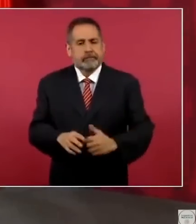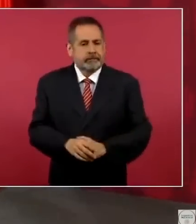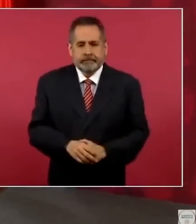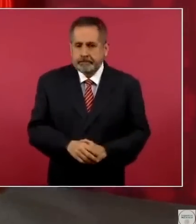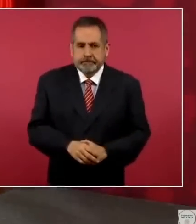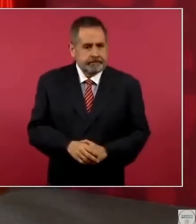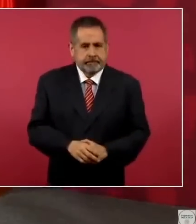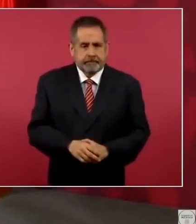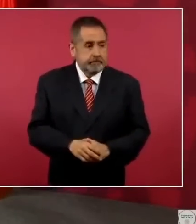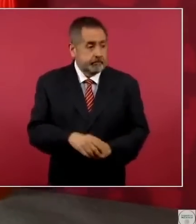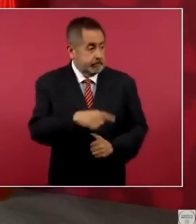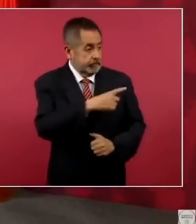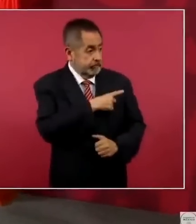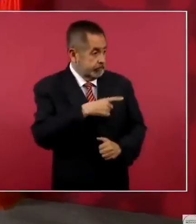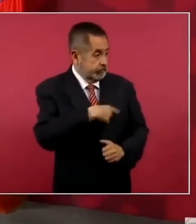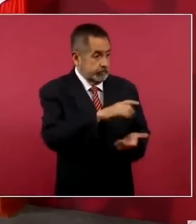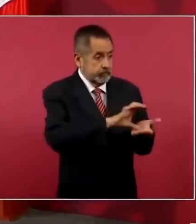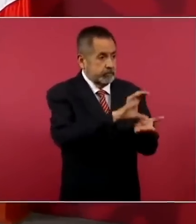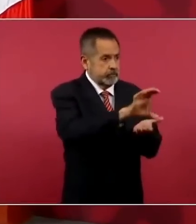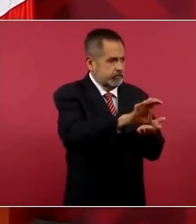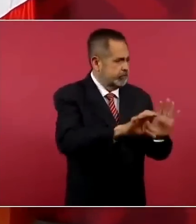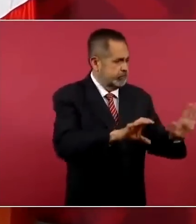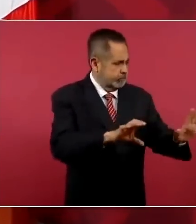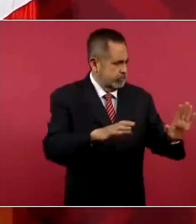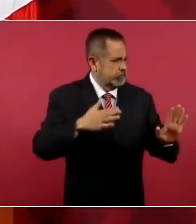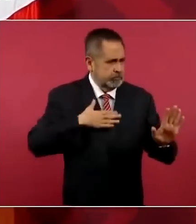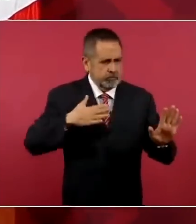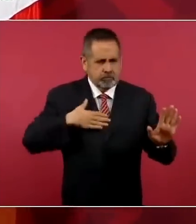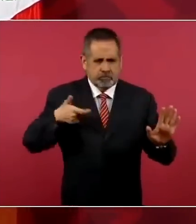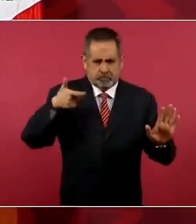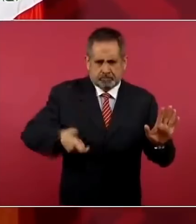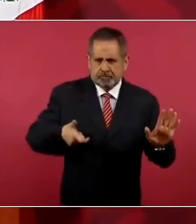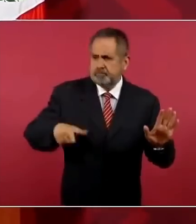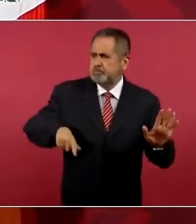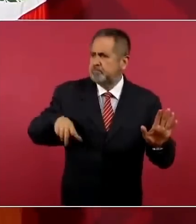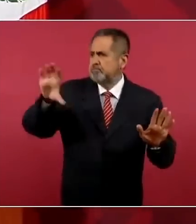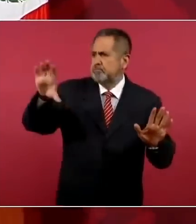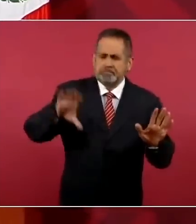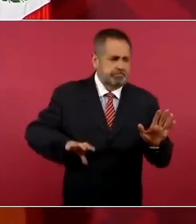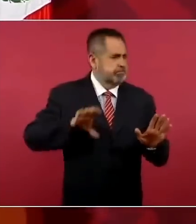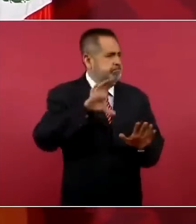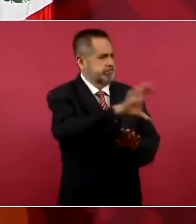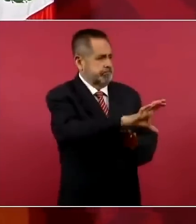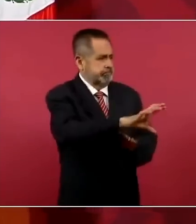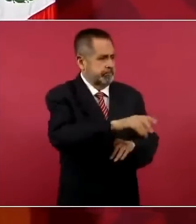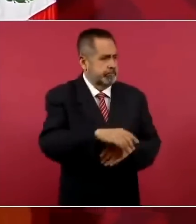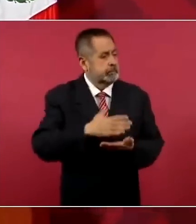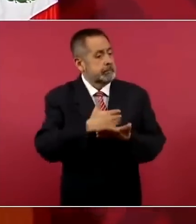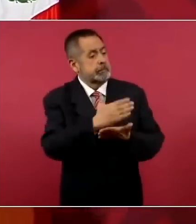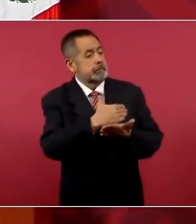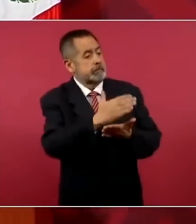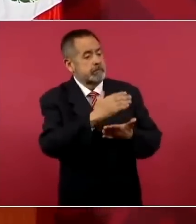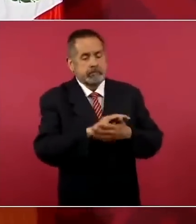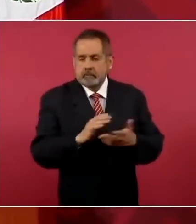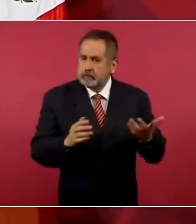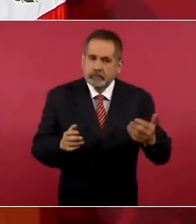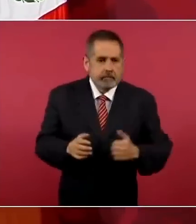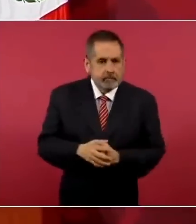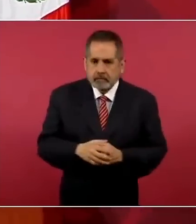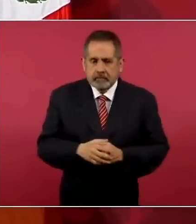que convirtió las deudas privadas en deuda pública y fue el que les entregó los